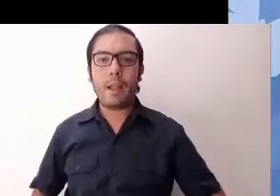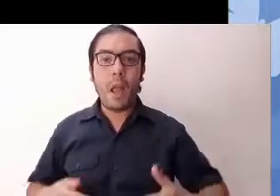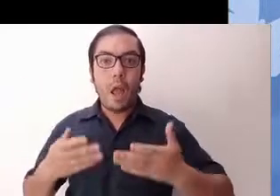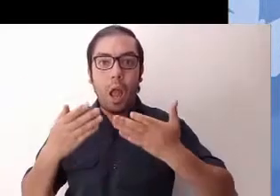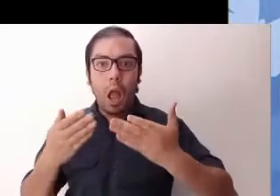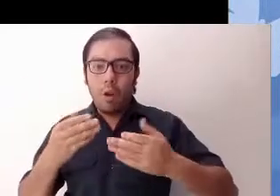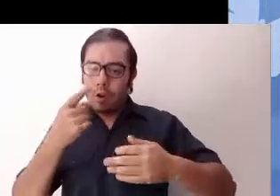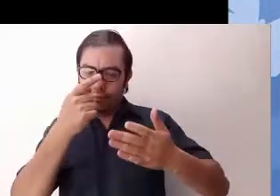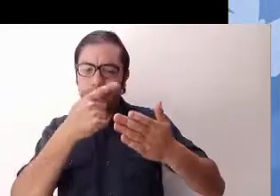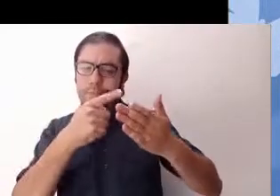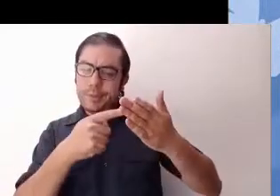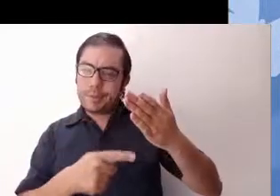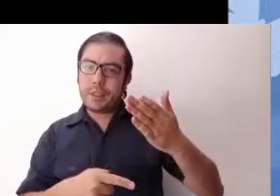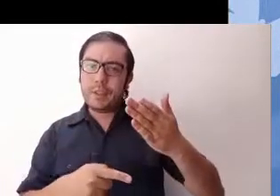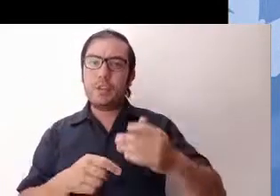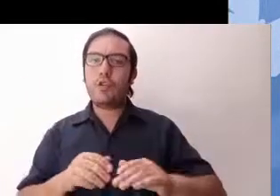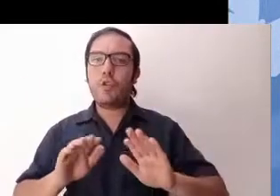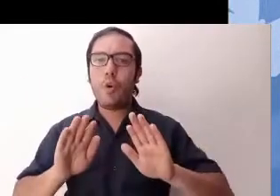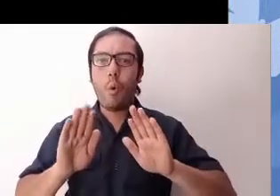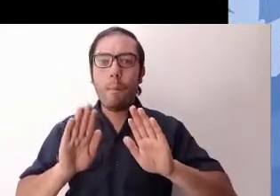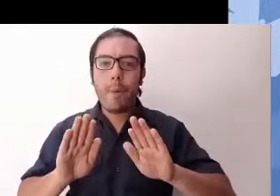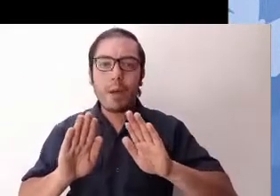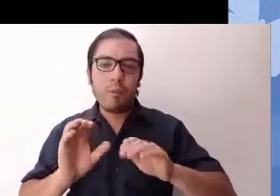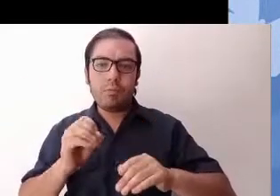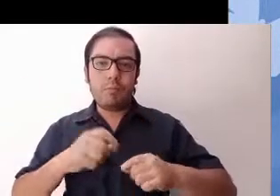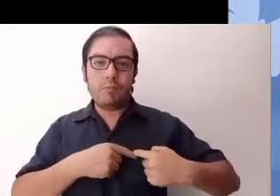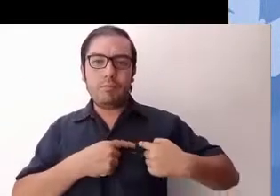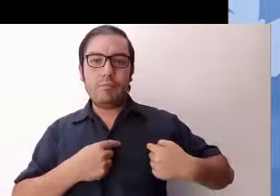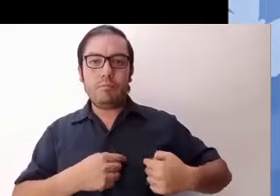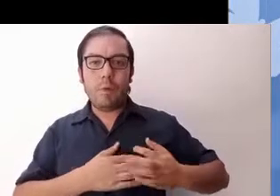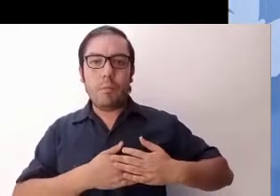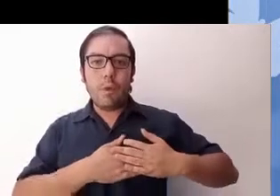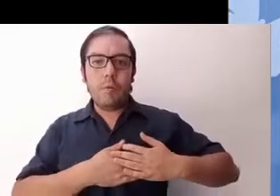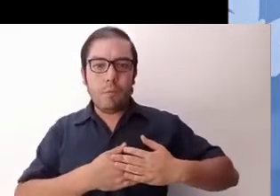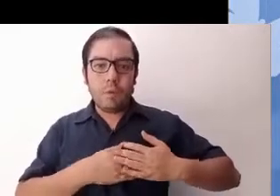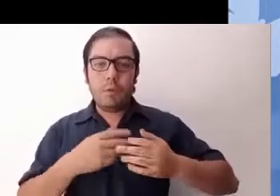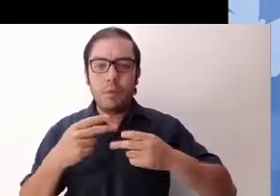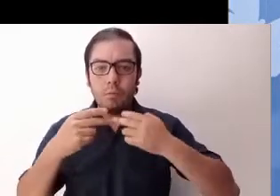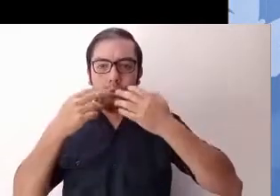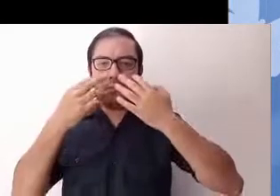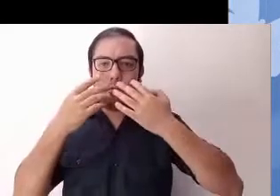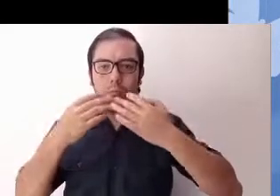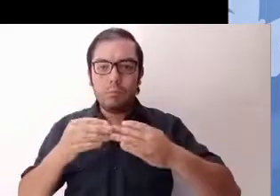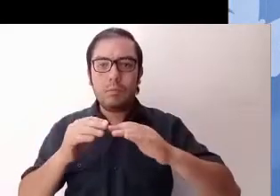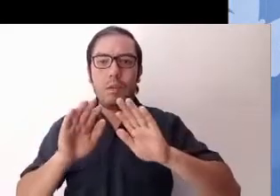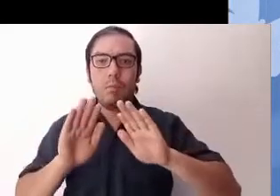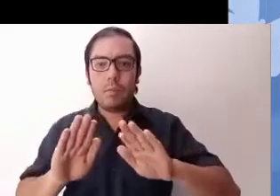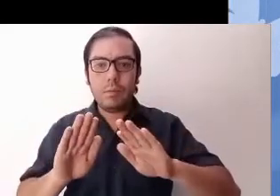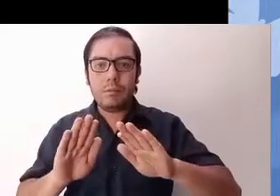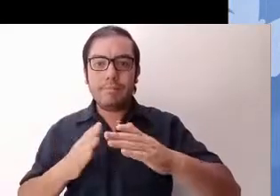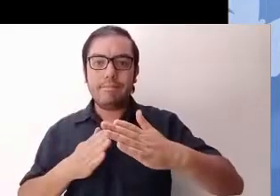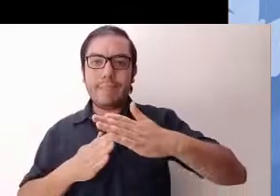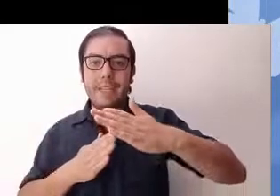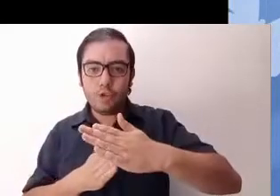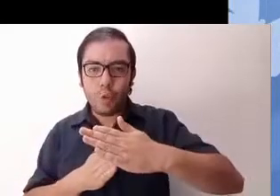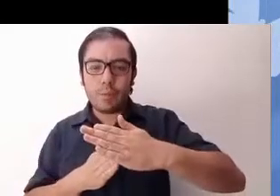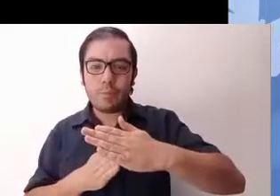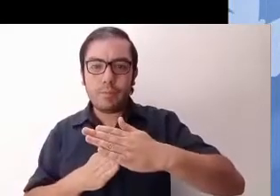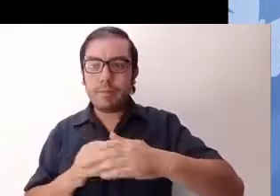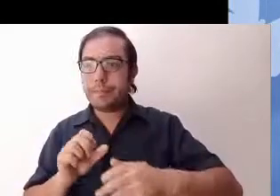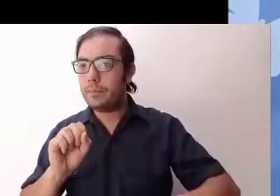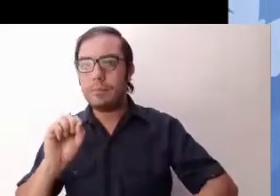Bueno, ahora vamos a revisar lo que son los paros cardiorrespiratorios, teniendo en cuenta que son tres tipos. Tenemos el